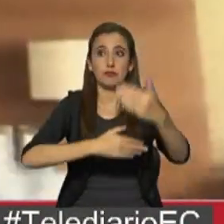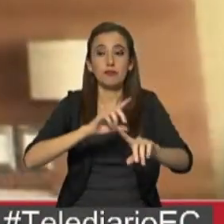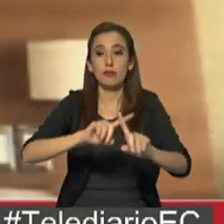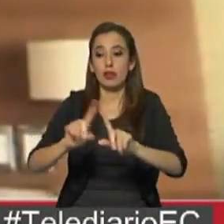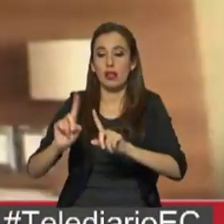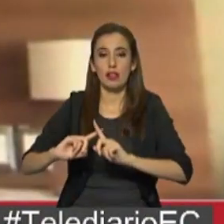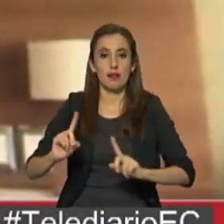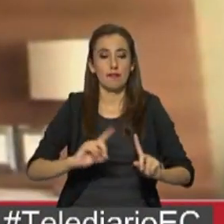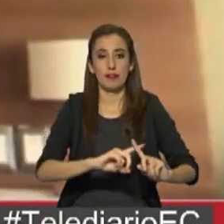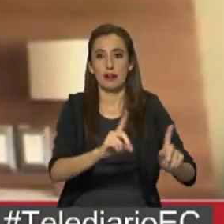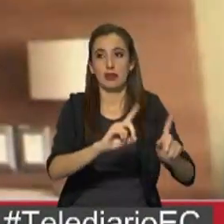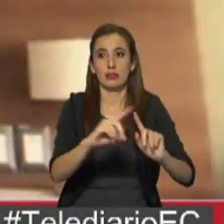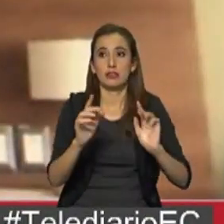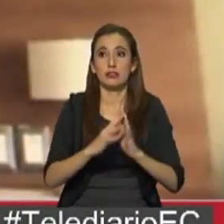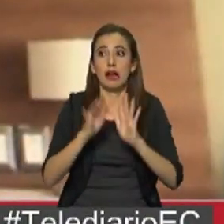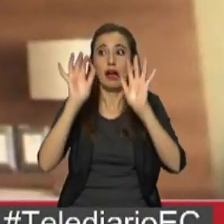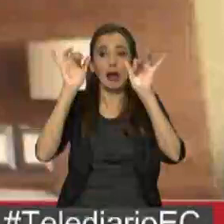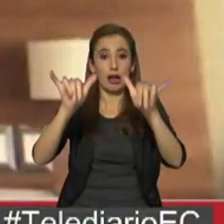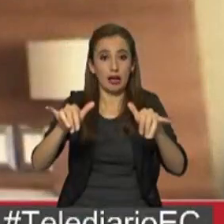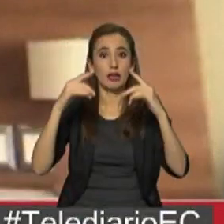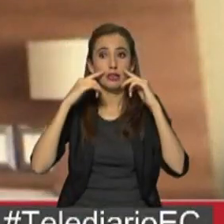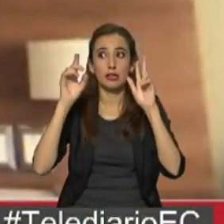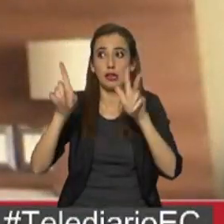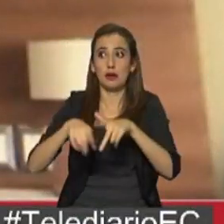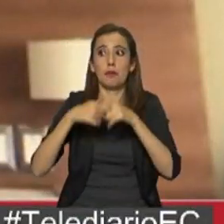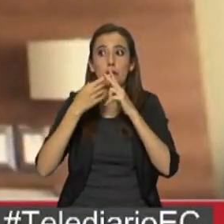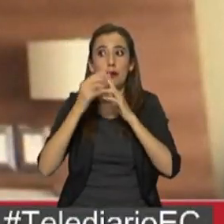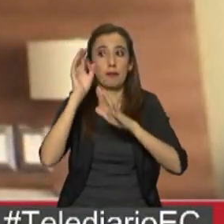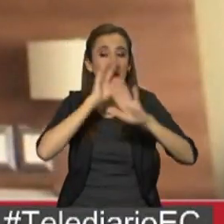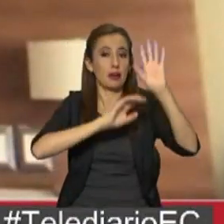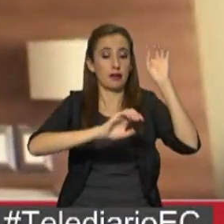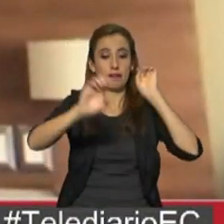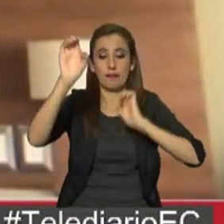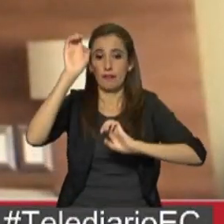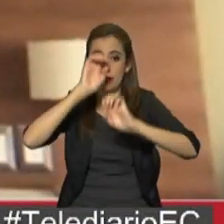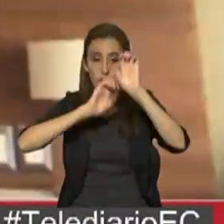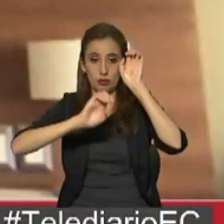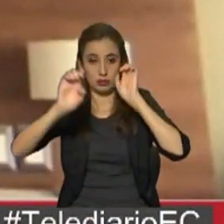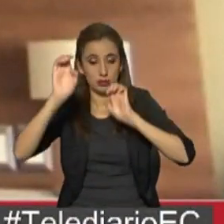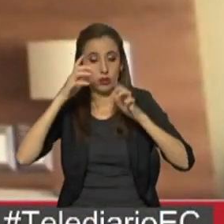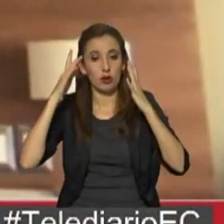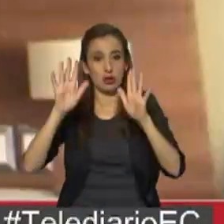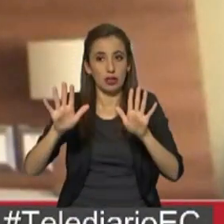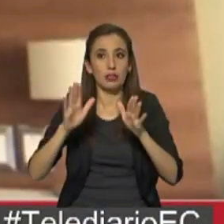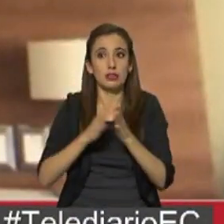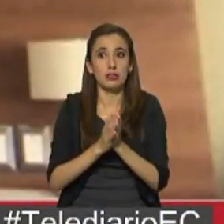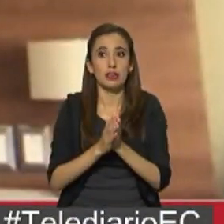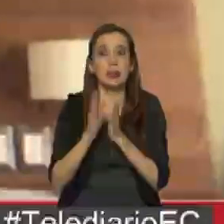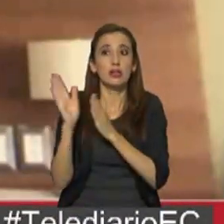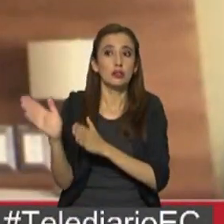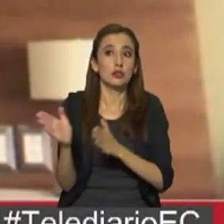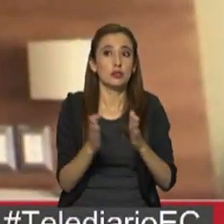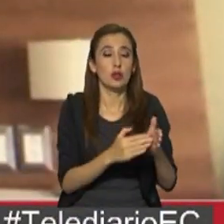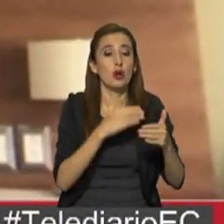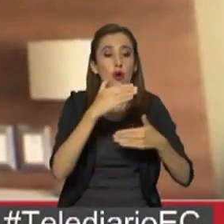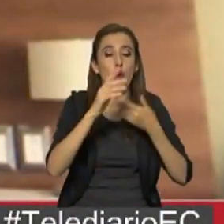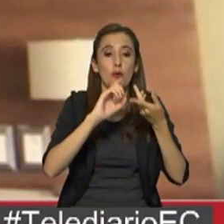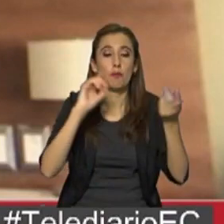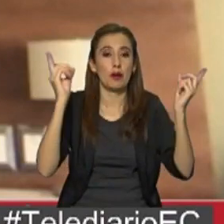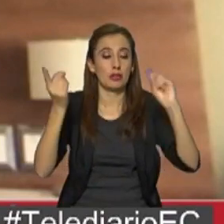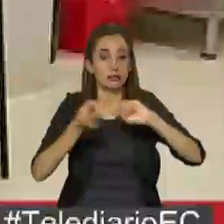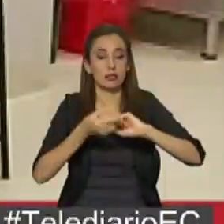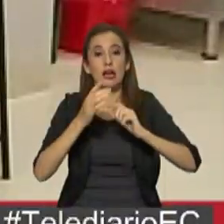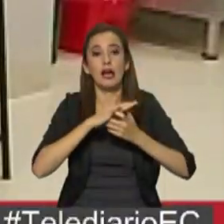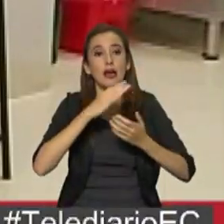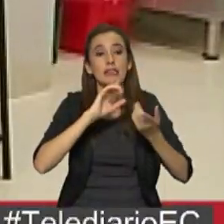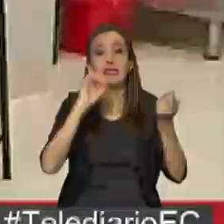diferentes del hospital ahí se hace la primera evaluación y de acuerdo a lo que el médico el criterio médico se le transfieren ahorros